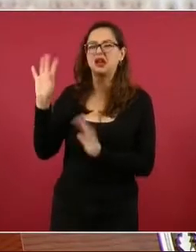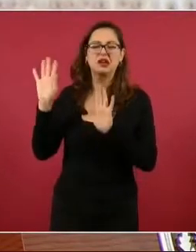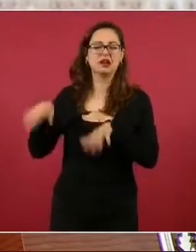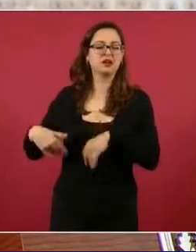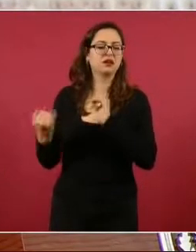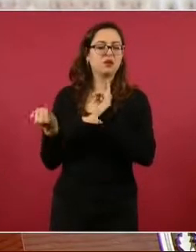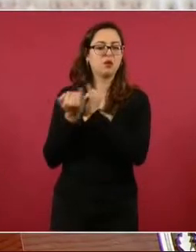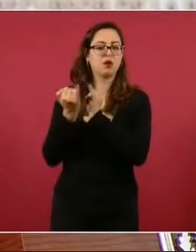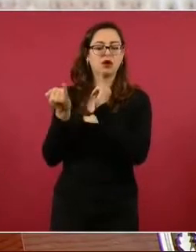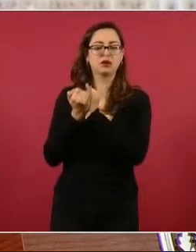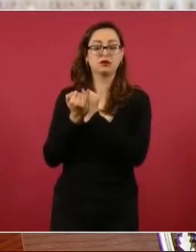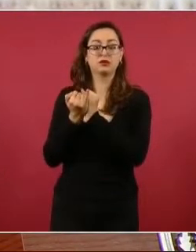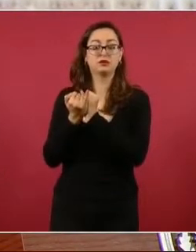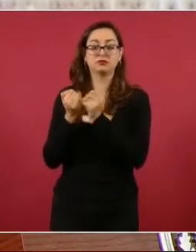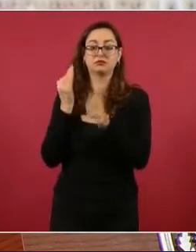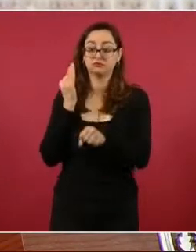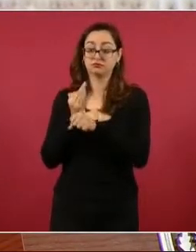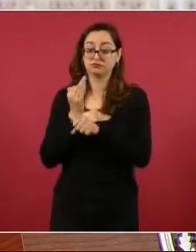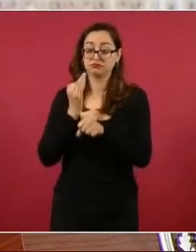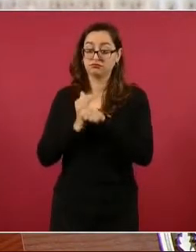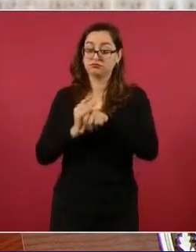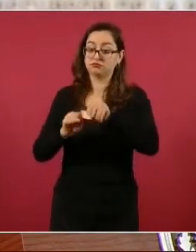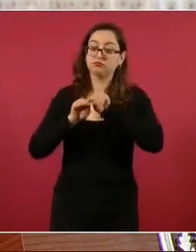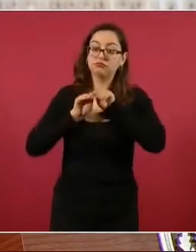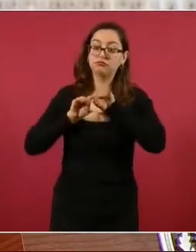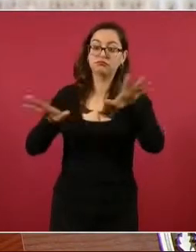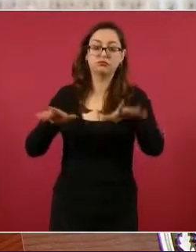y por eso es el desconcierto.